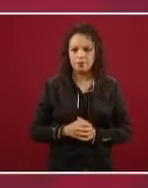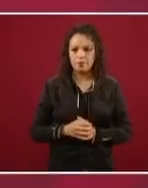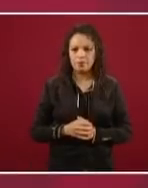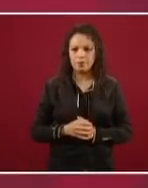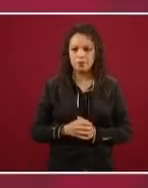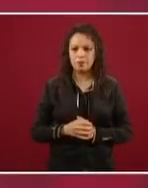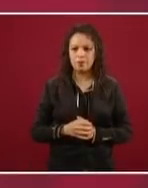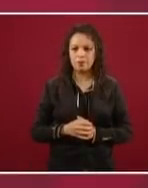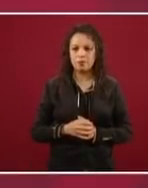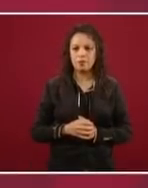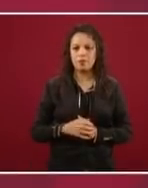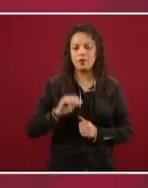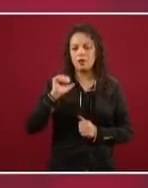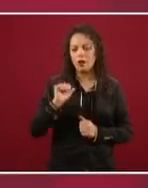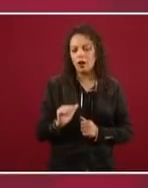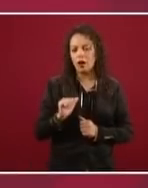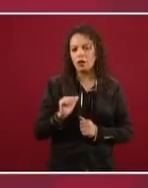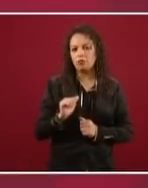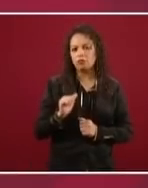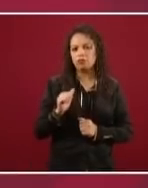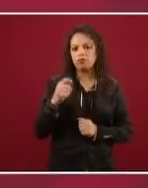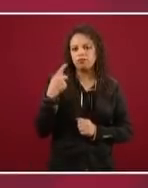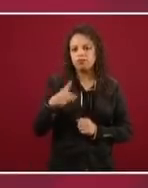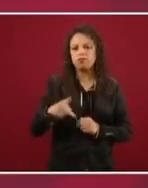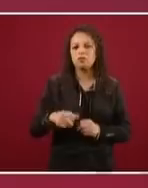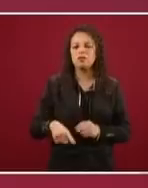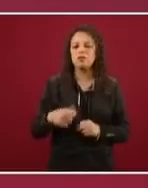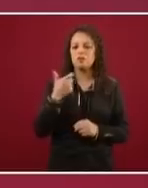con finanzas públicas sanas